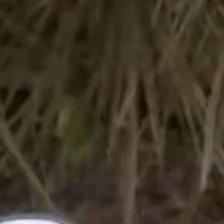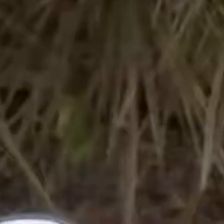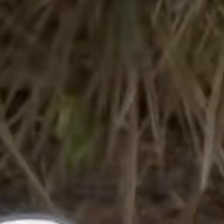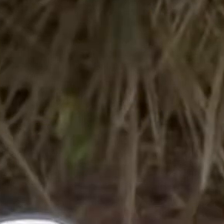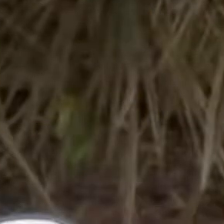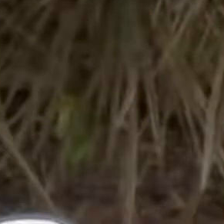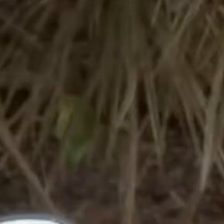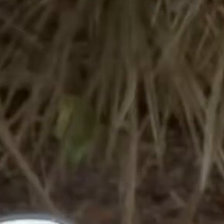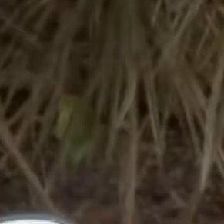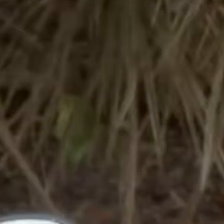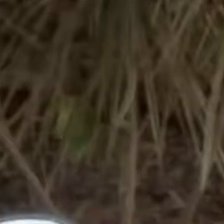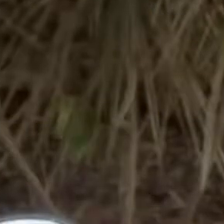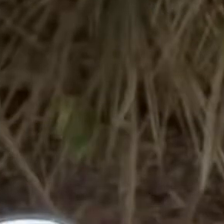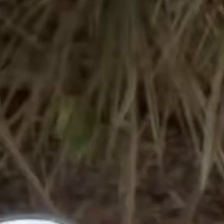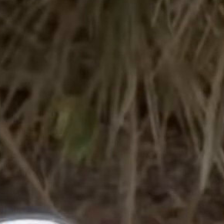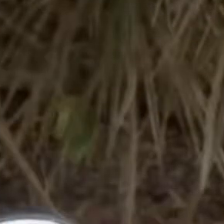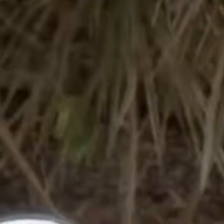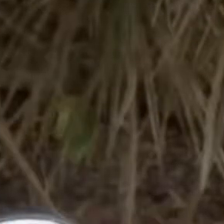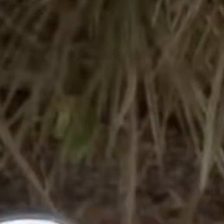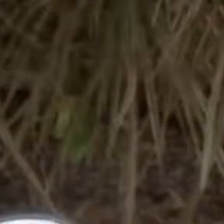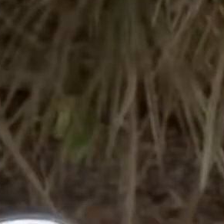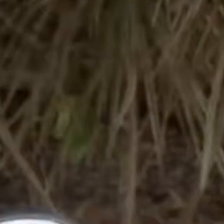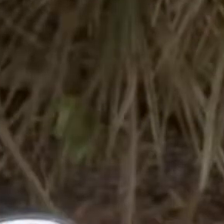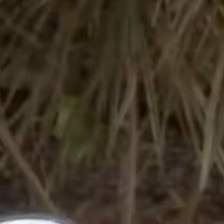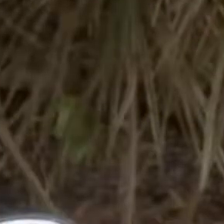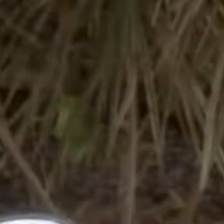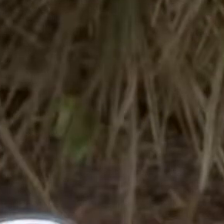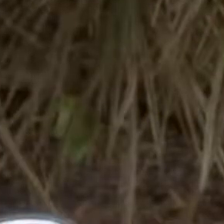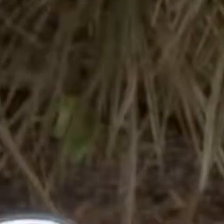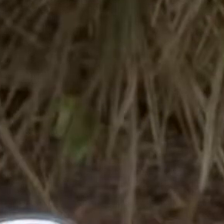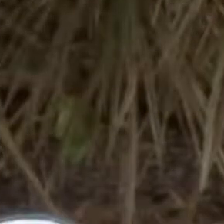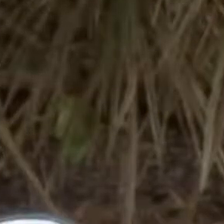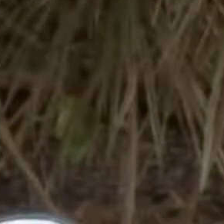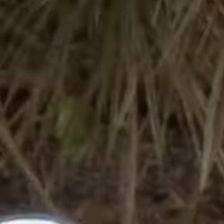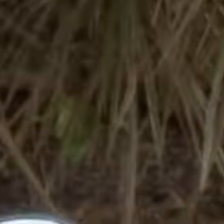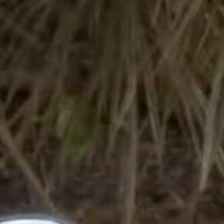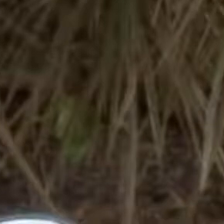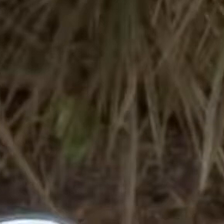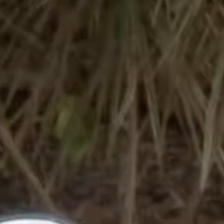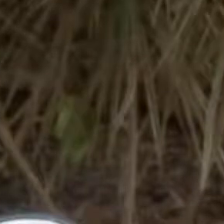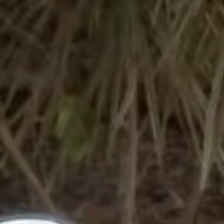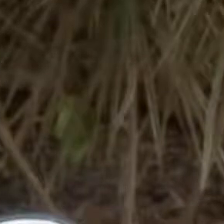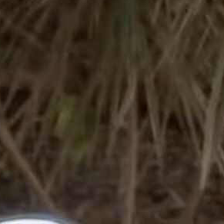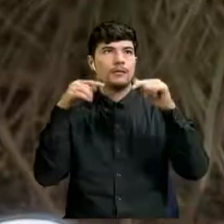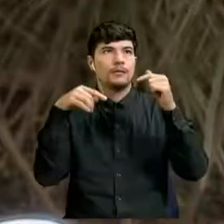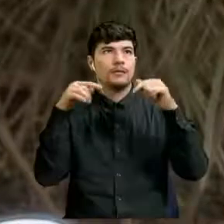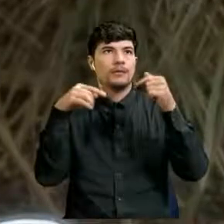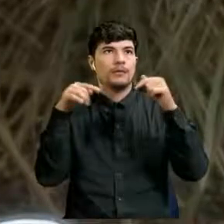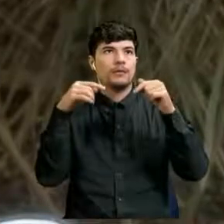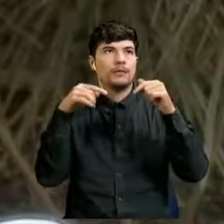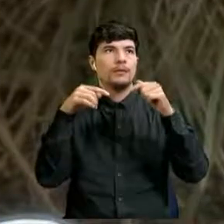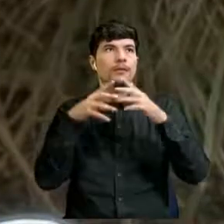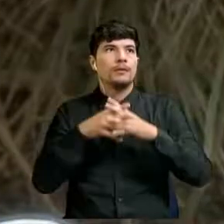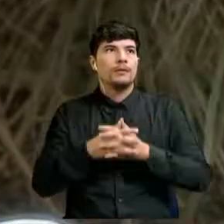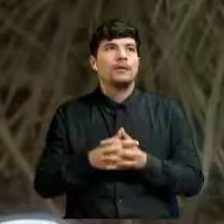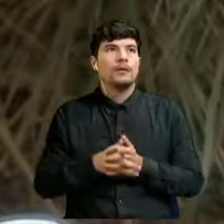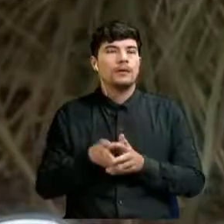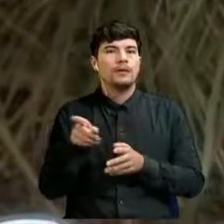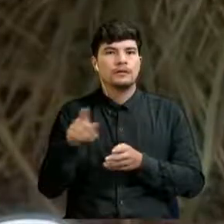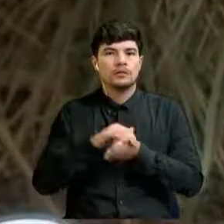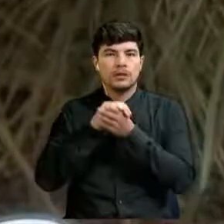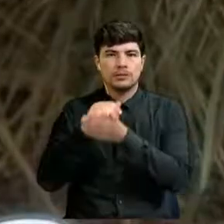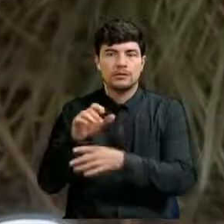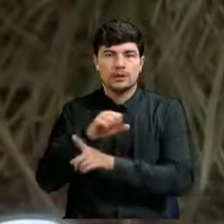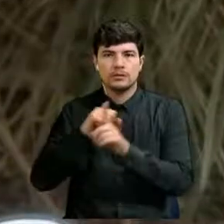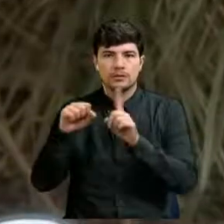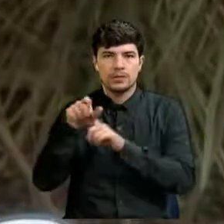Durante el recorrido de Expedición Santander 2017 en el municipio de San Vicente de Chucurí se llevó a cabo la iniciativa que lidera la gestora social Priscila